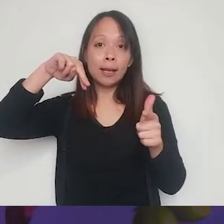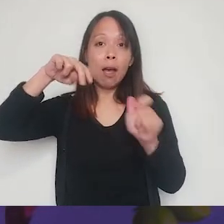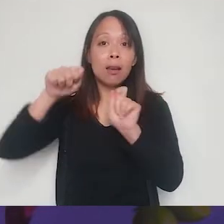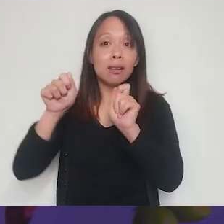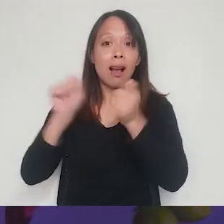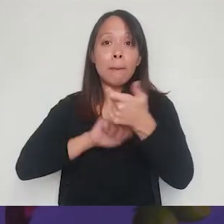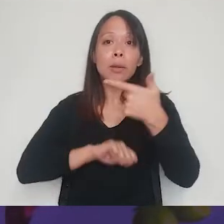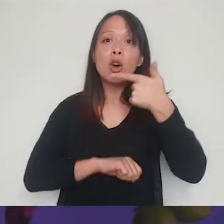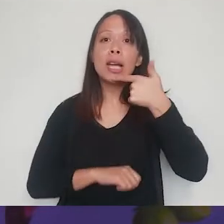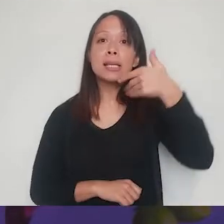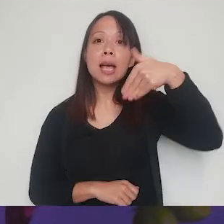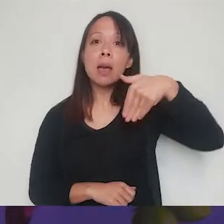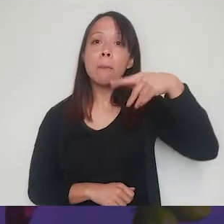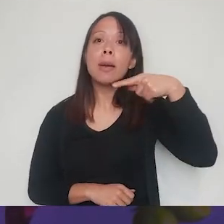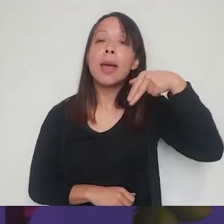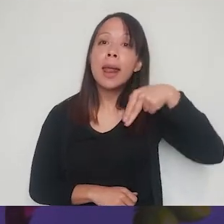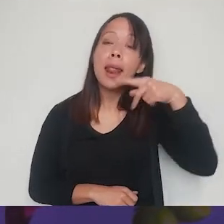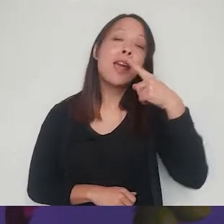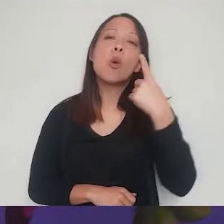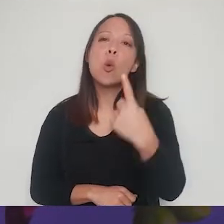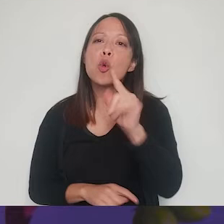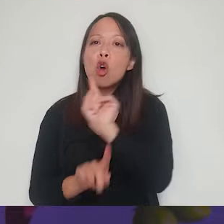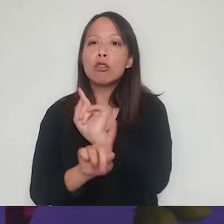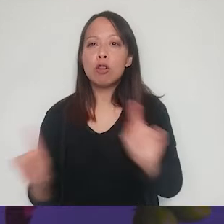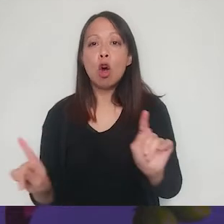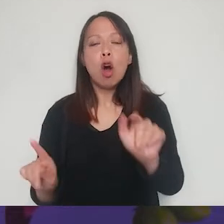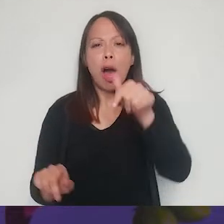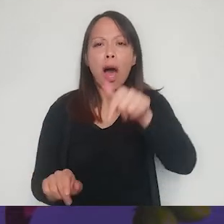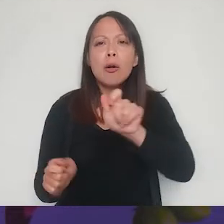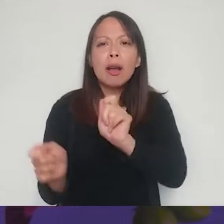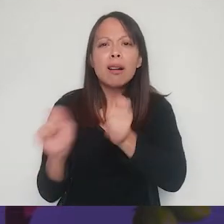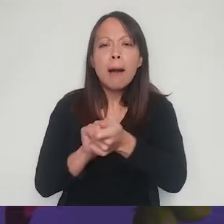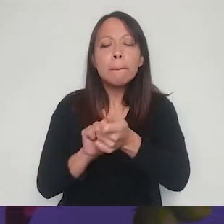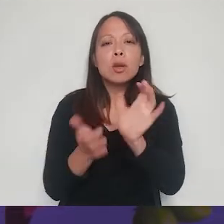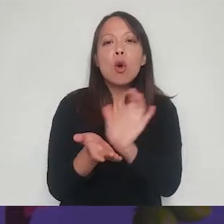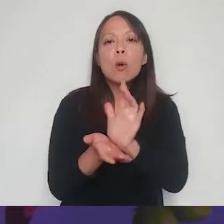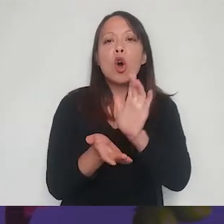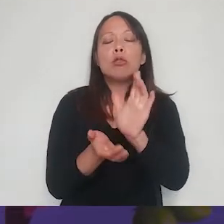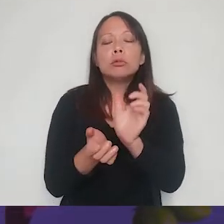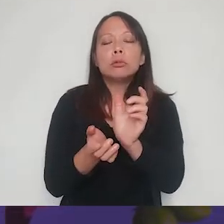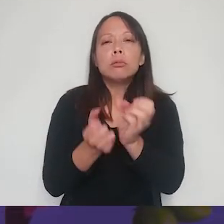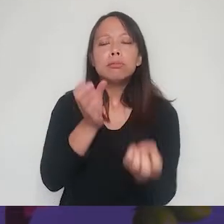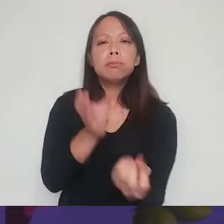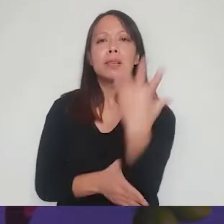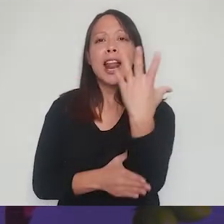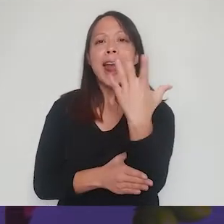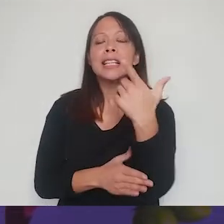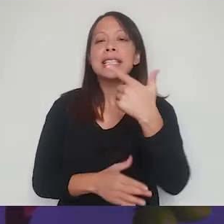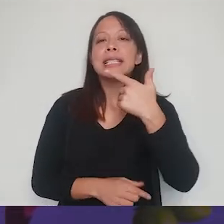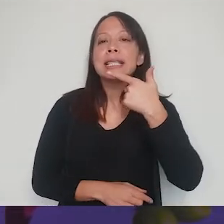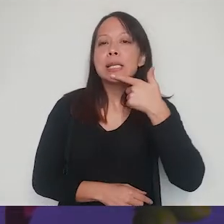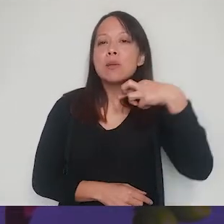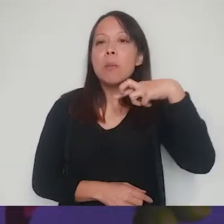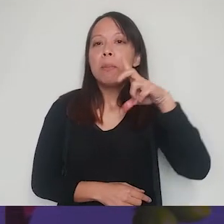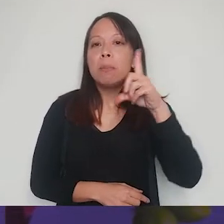gen SMN1 ni agregando una copia sana del gen SMN1. Lo que se está haciendo es despertar un buen splicing en el